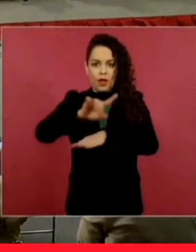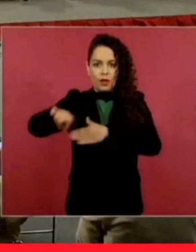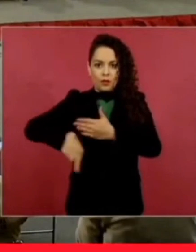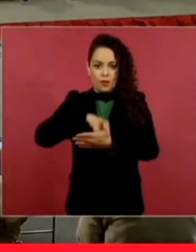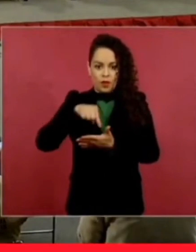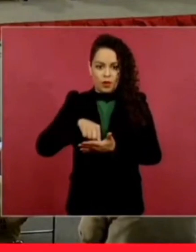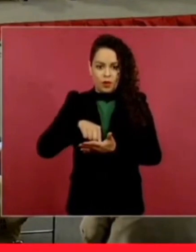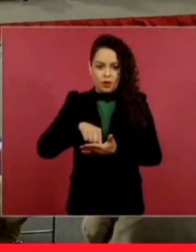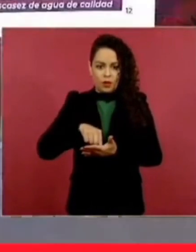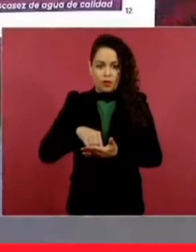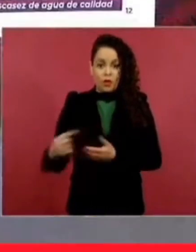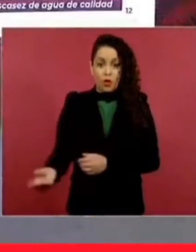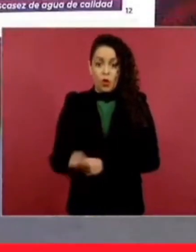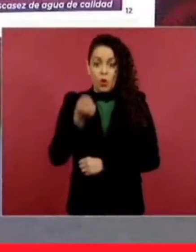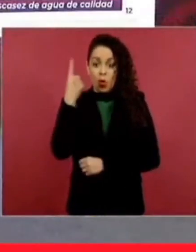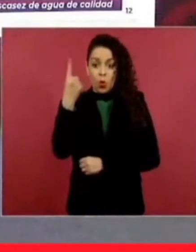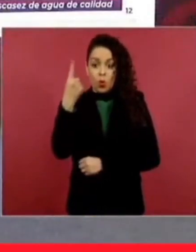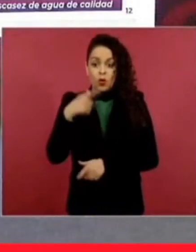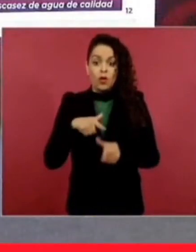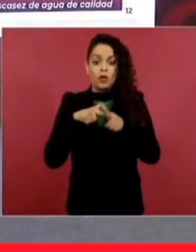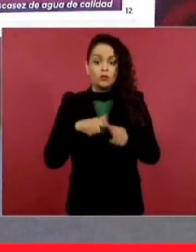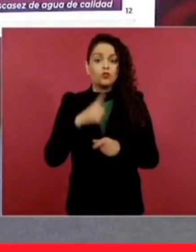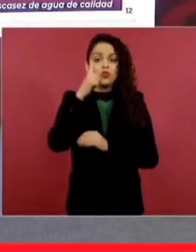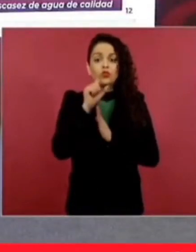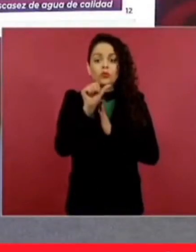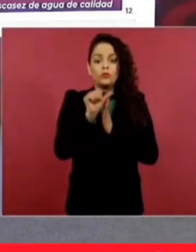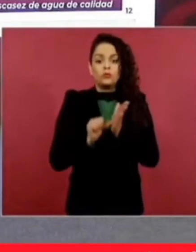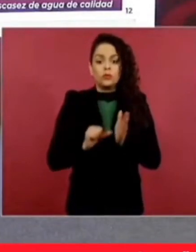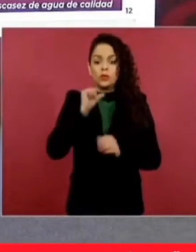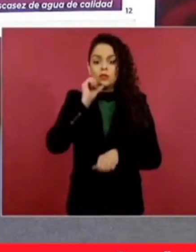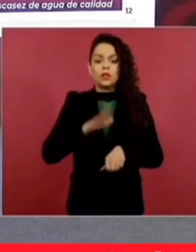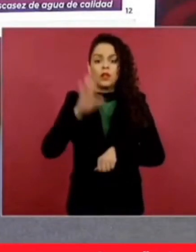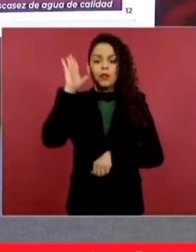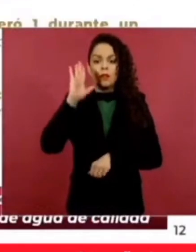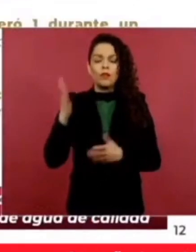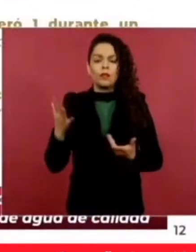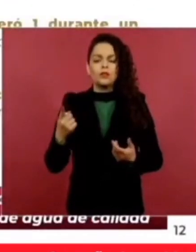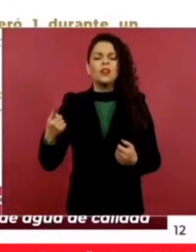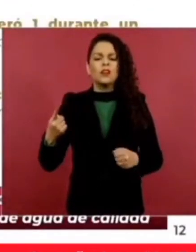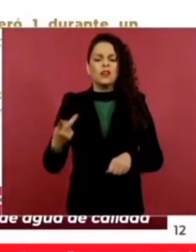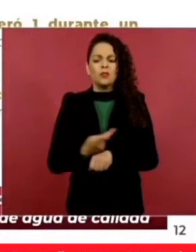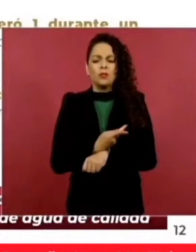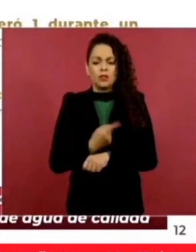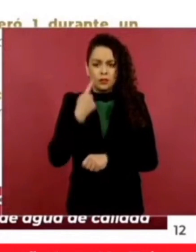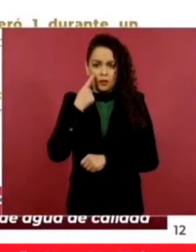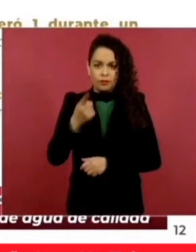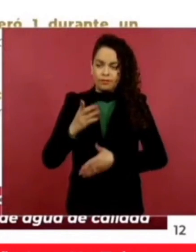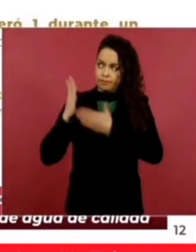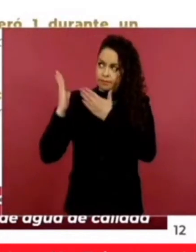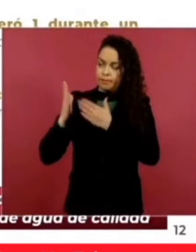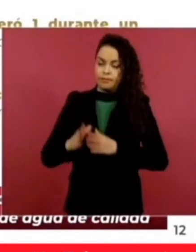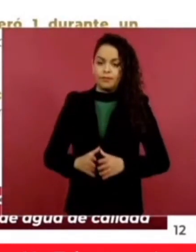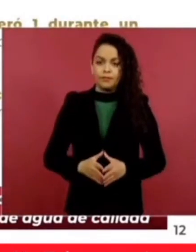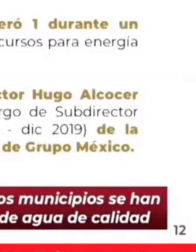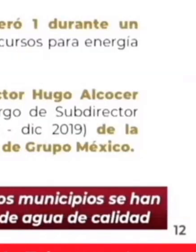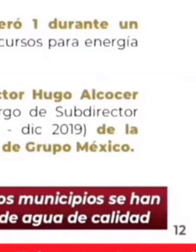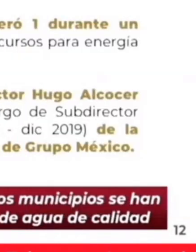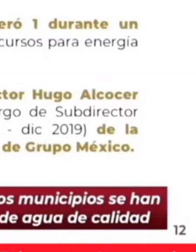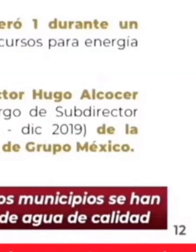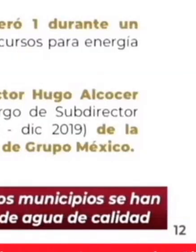mes, debido también, o sea, llegaron, colocaron las plantas y de esas